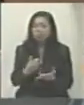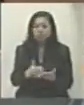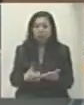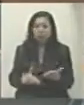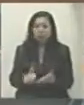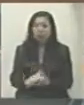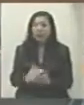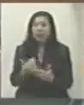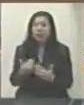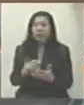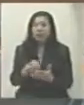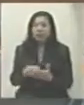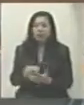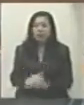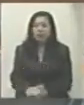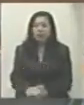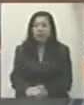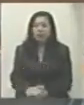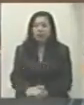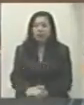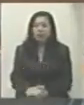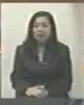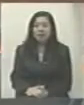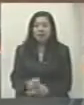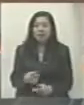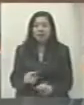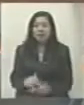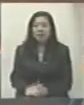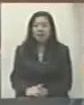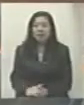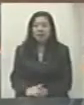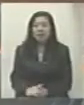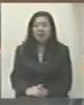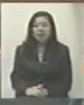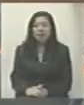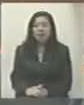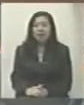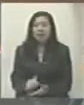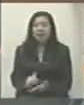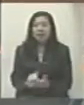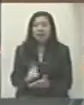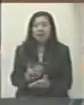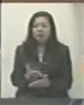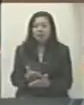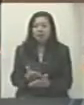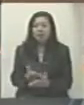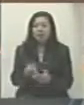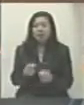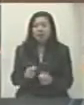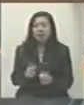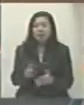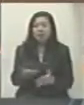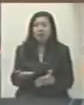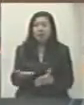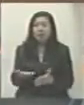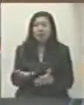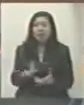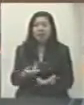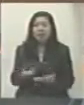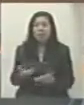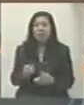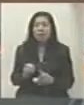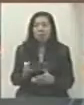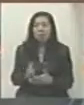las entidades que tienen que hacer estos pagos, y en una discrecionalidad tal que lo que exista sea una situación